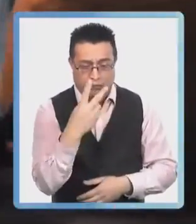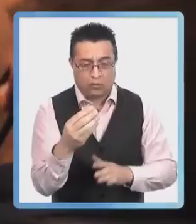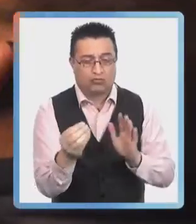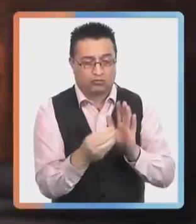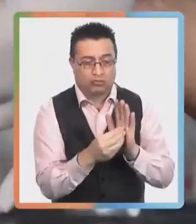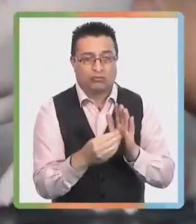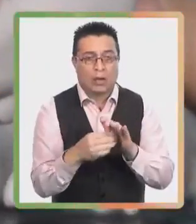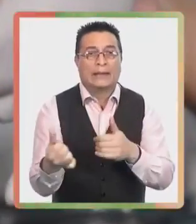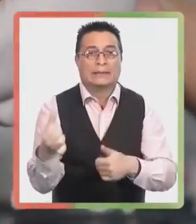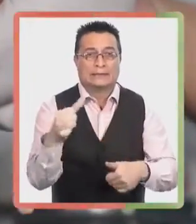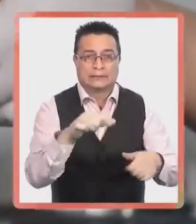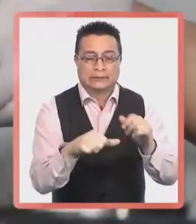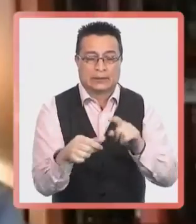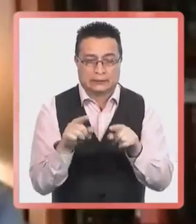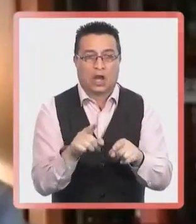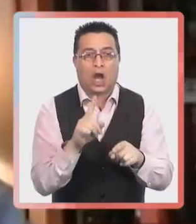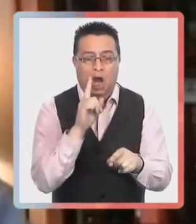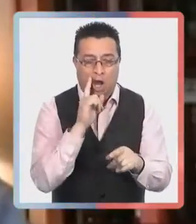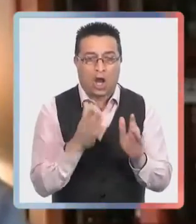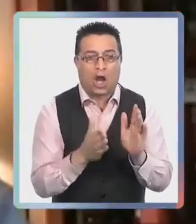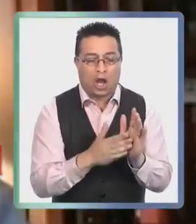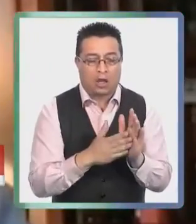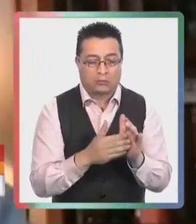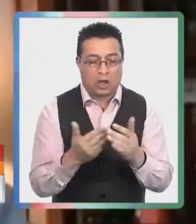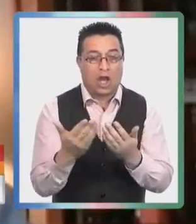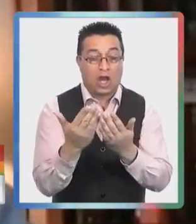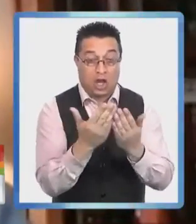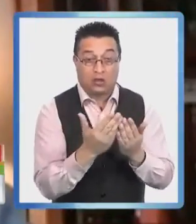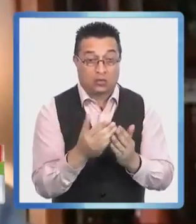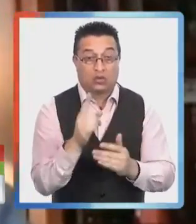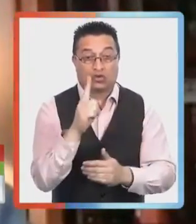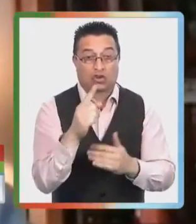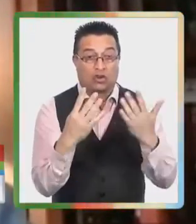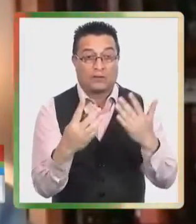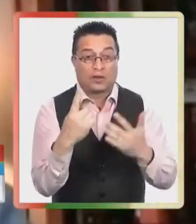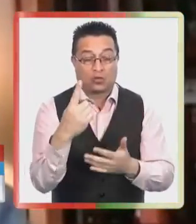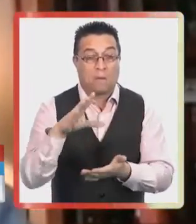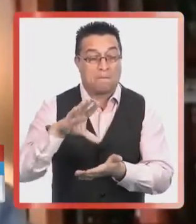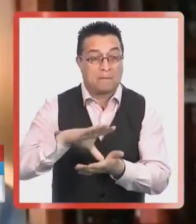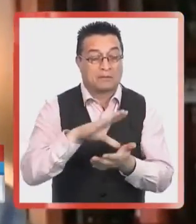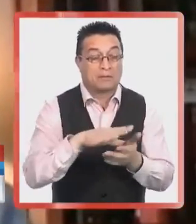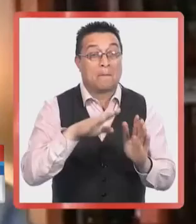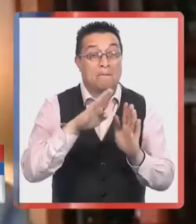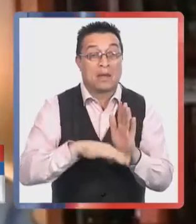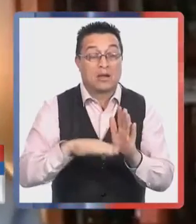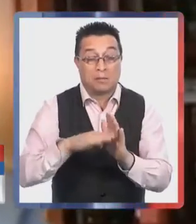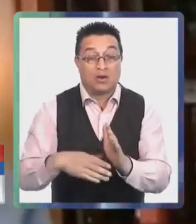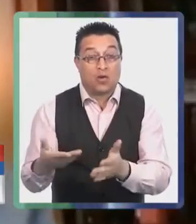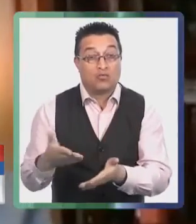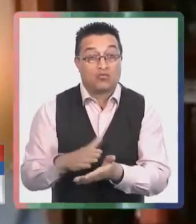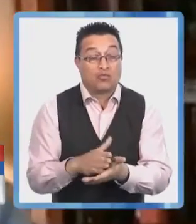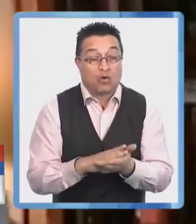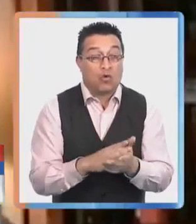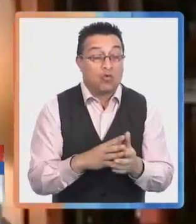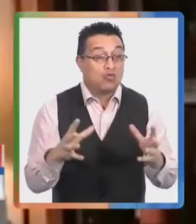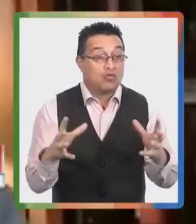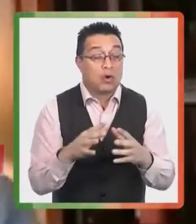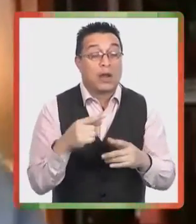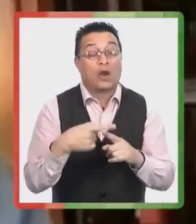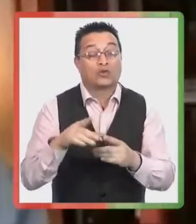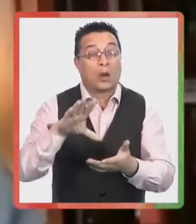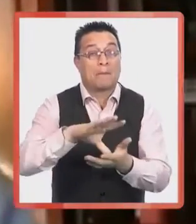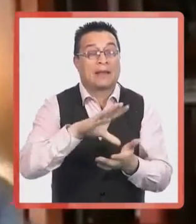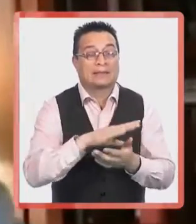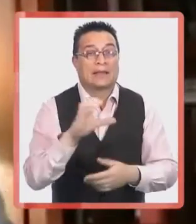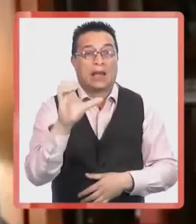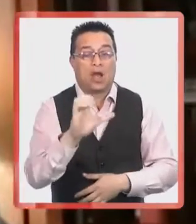estos artículos de ciencia. Se hizo un estudio en 191 países. Tenemos incluso menos mortalidad en exceso